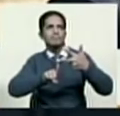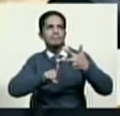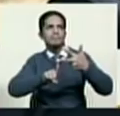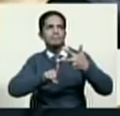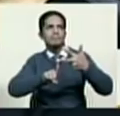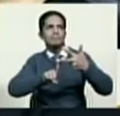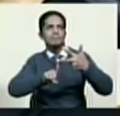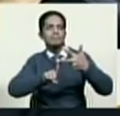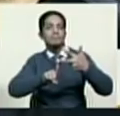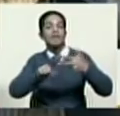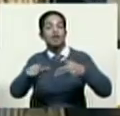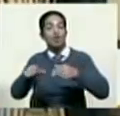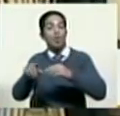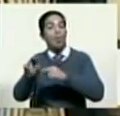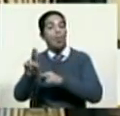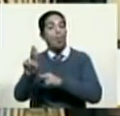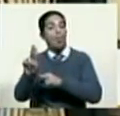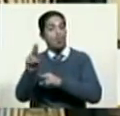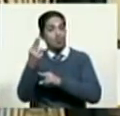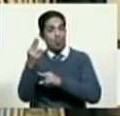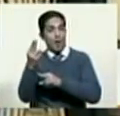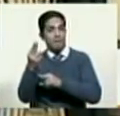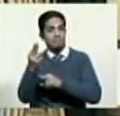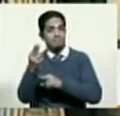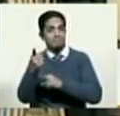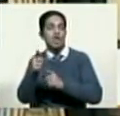En Montevideo hubo dos resoluciones.